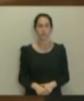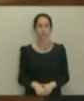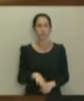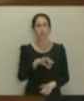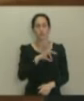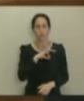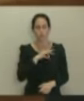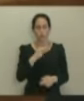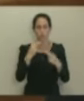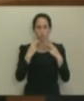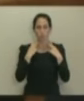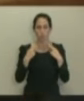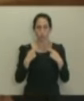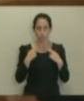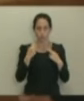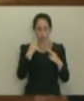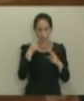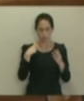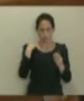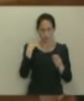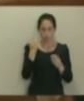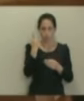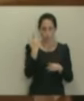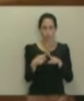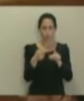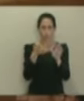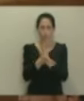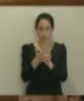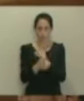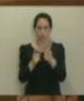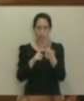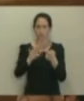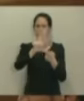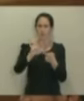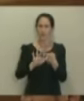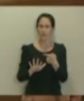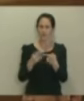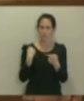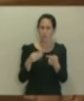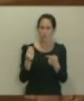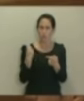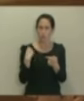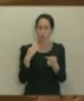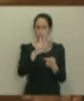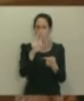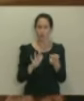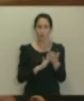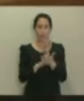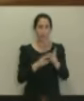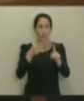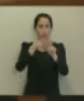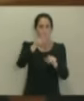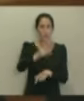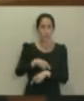Señor diputado, déjeme hacer dos consideraciones. La primera es usted parece, por la pregunta, dirigirse al presidente del